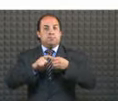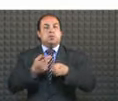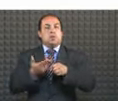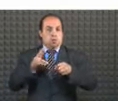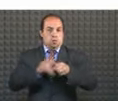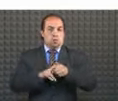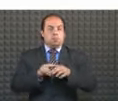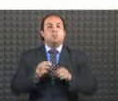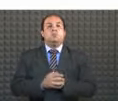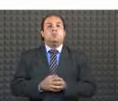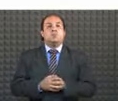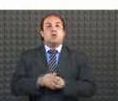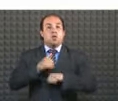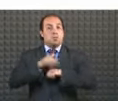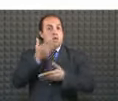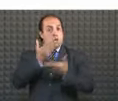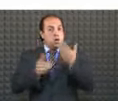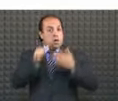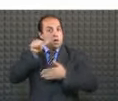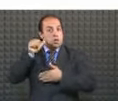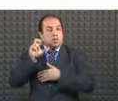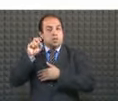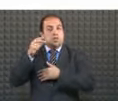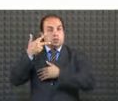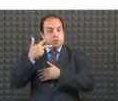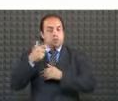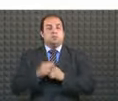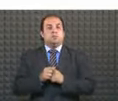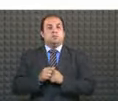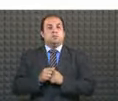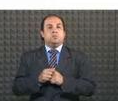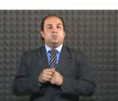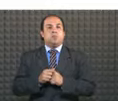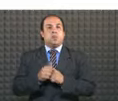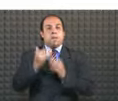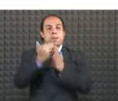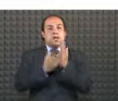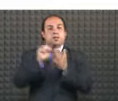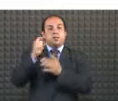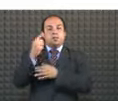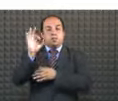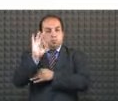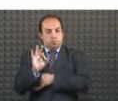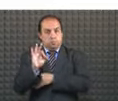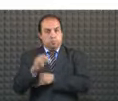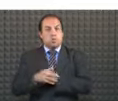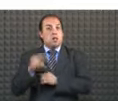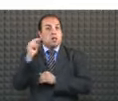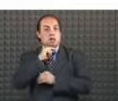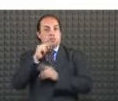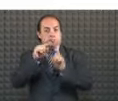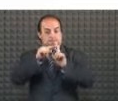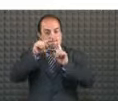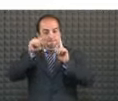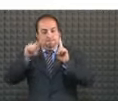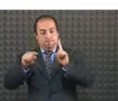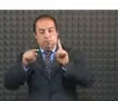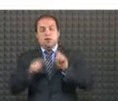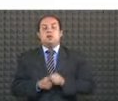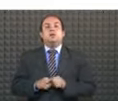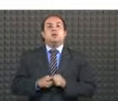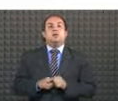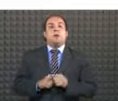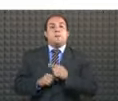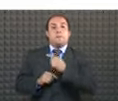semana, y nuestro número actual al día de ayer es 37, que es una reducción del 61% en la velocidad. Estas gráficas lo que muestran